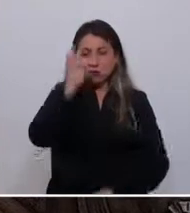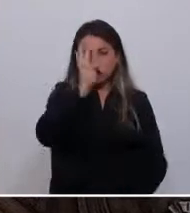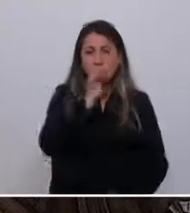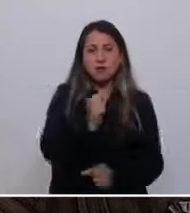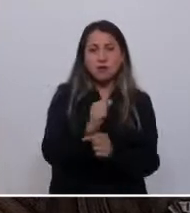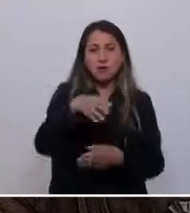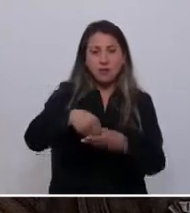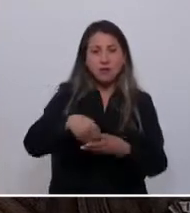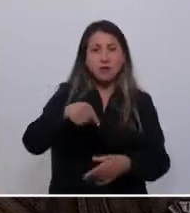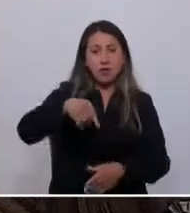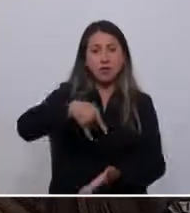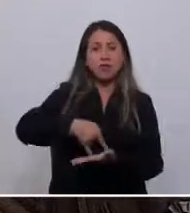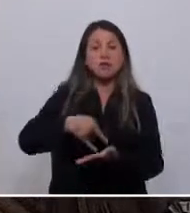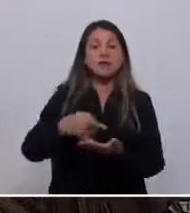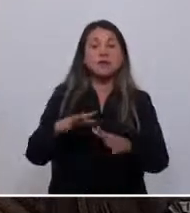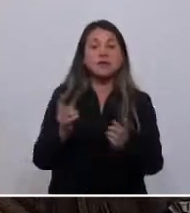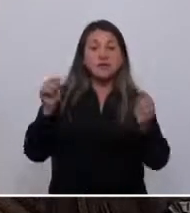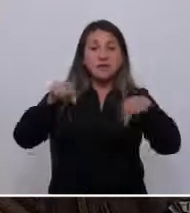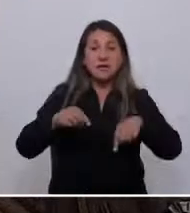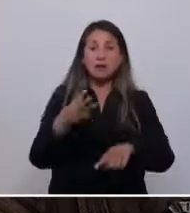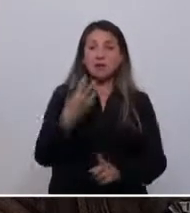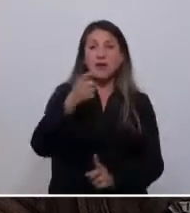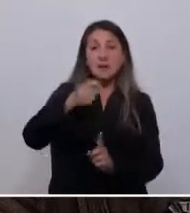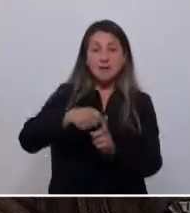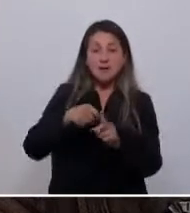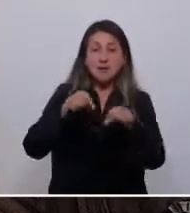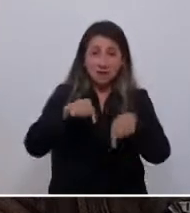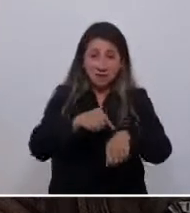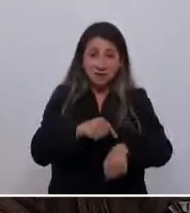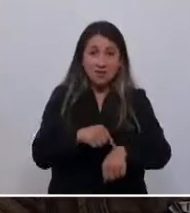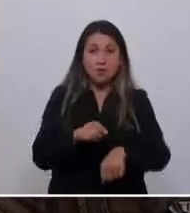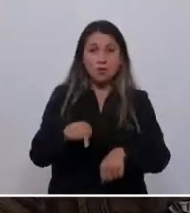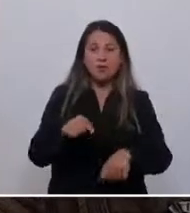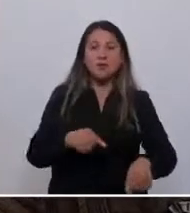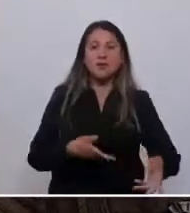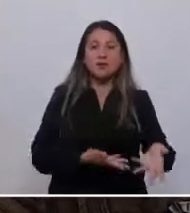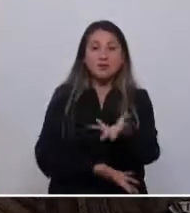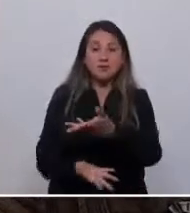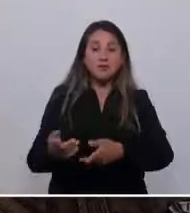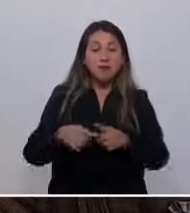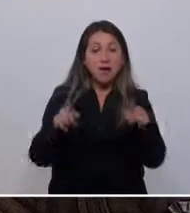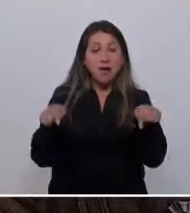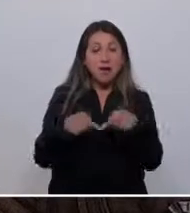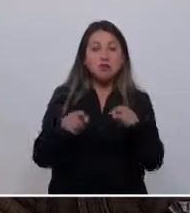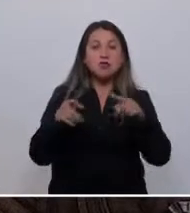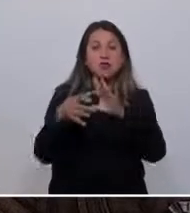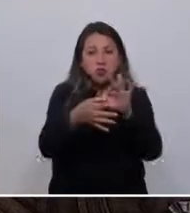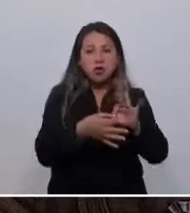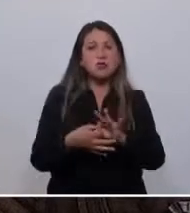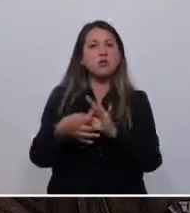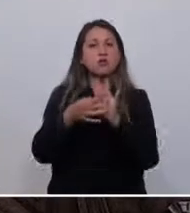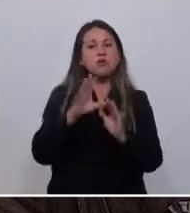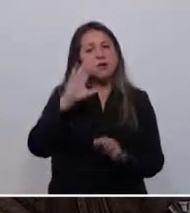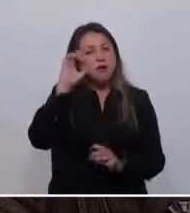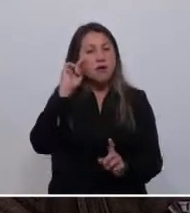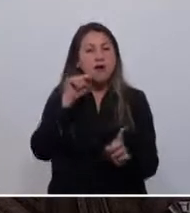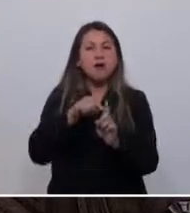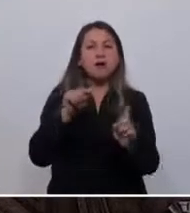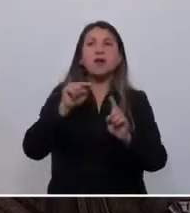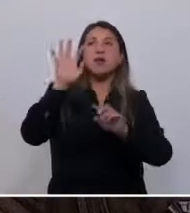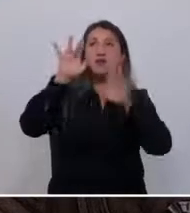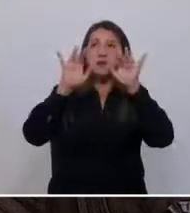funcionarios, llegamos hace 3 meses y este tiempo y este espacio nos han unido en la búsqueda de un cielo